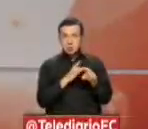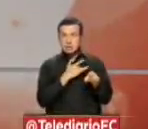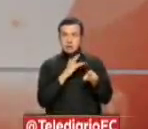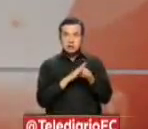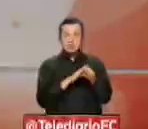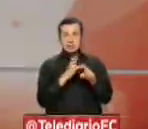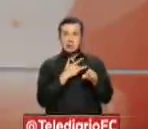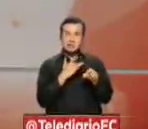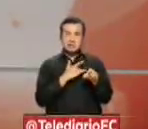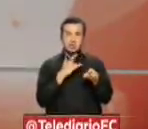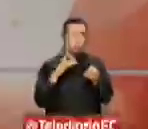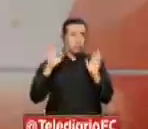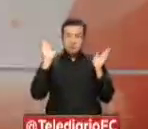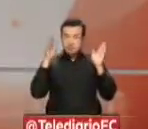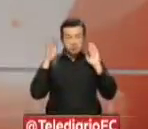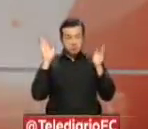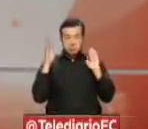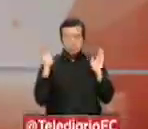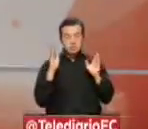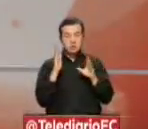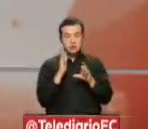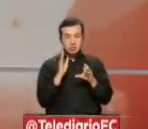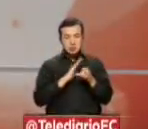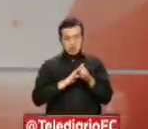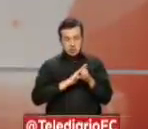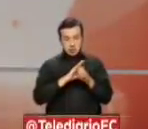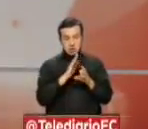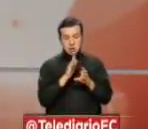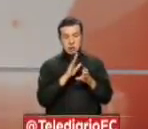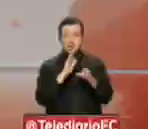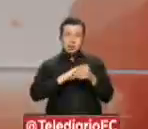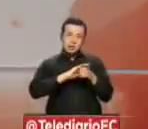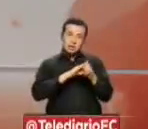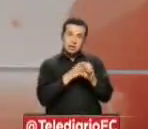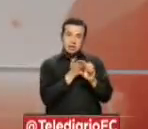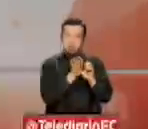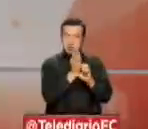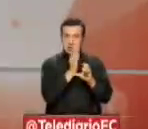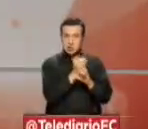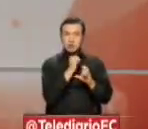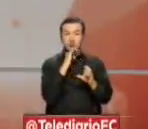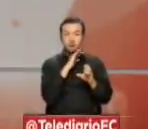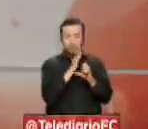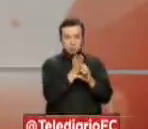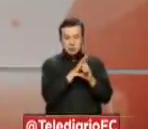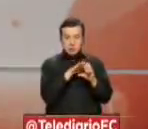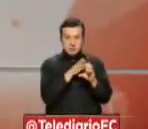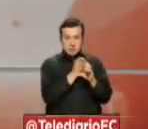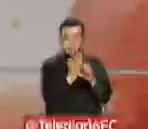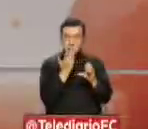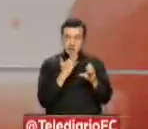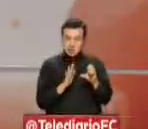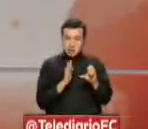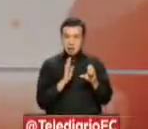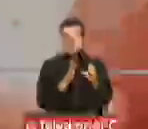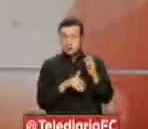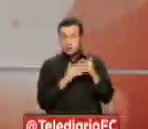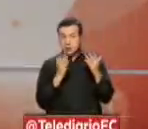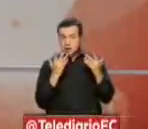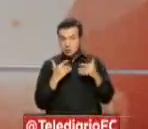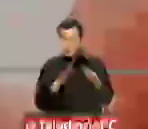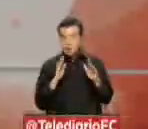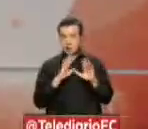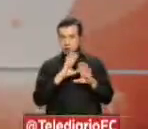les va a molestar. Entonces, cuando eso pase, lo limpias, lo retiras con una gasa, lo retiras con el algodón, corazón y esperas un poco más de tiempo hasta que